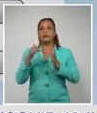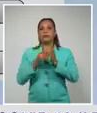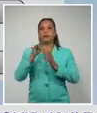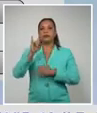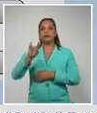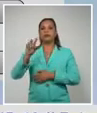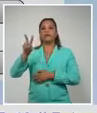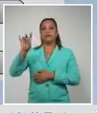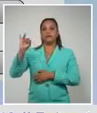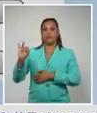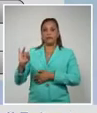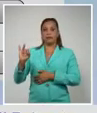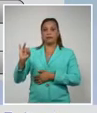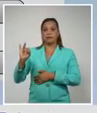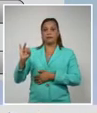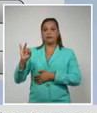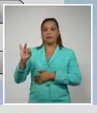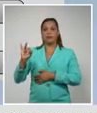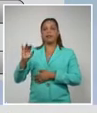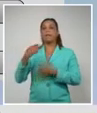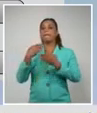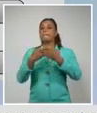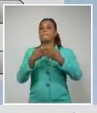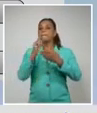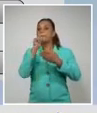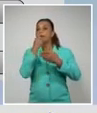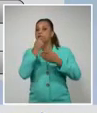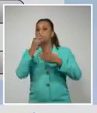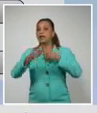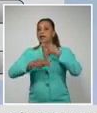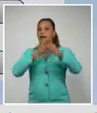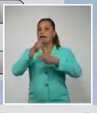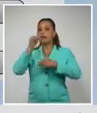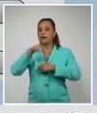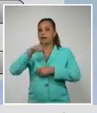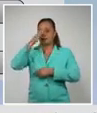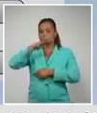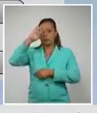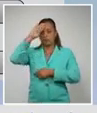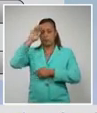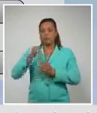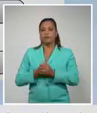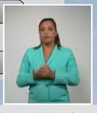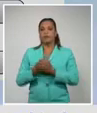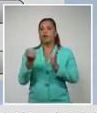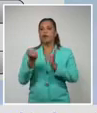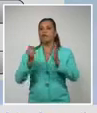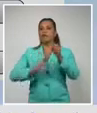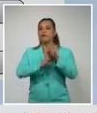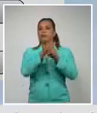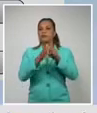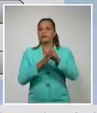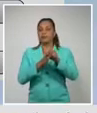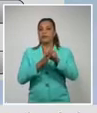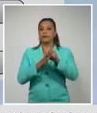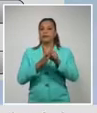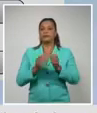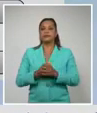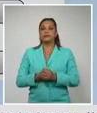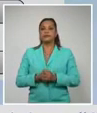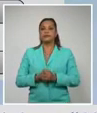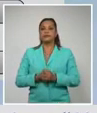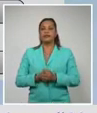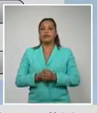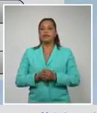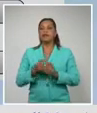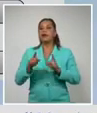3.025.927 PCR realizados en nuestro país para el diagnóstico de la COVID-19 y se han